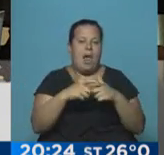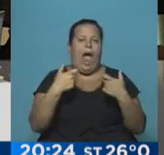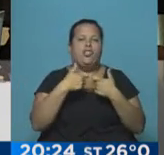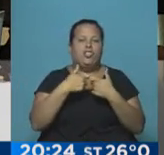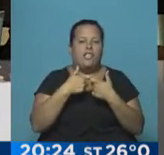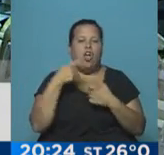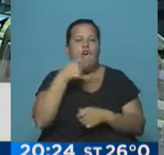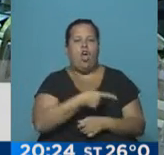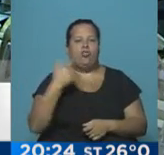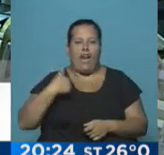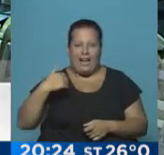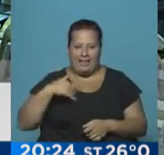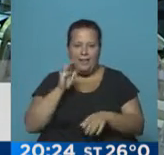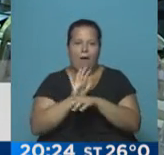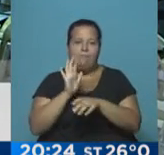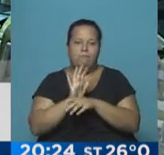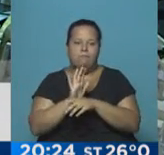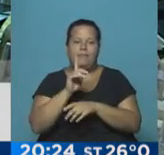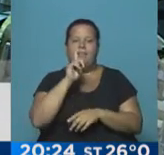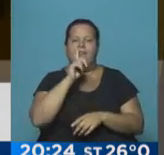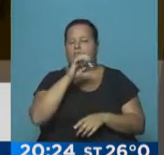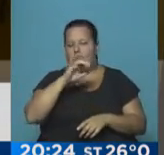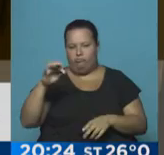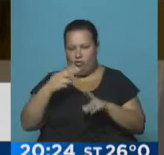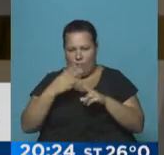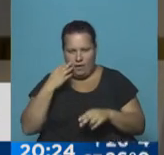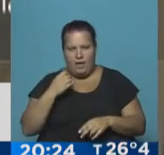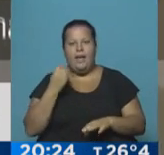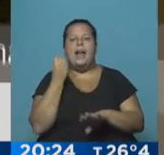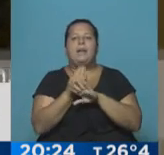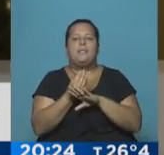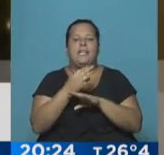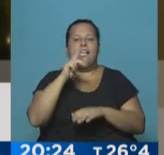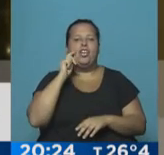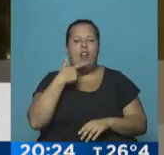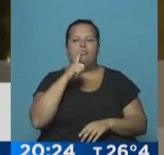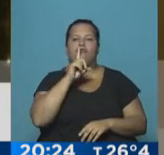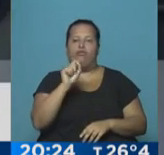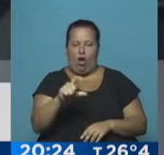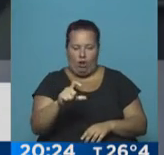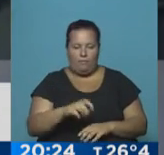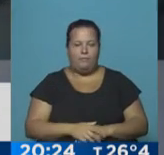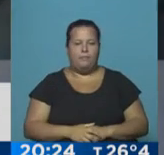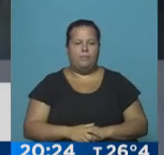asociación anti-argentina denominada Task Force Argentina, representada por Nicola Stock.